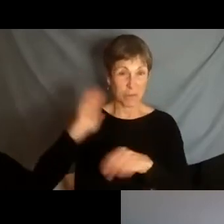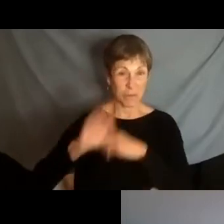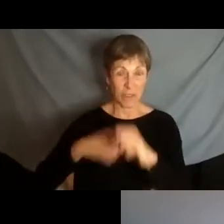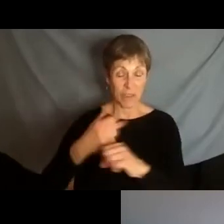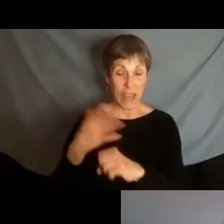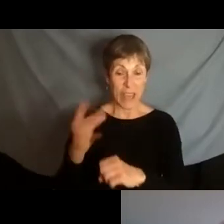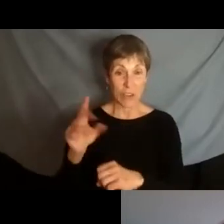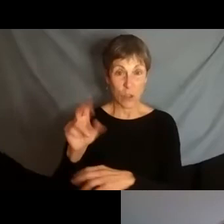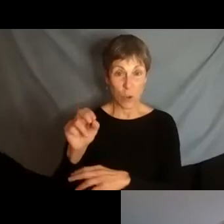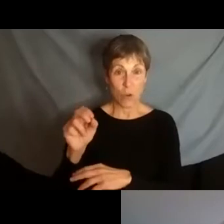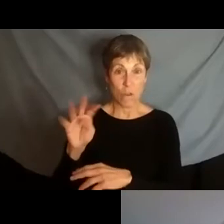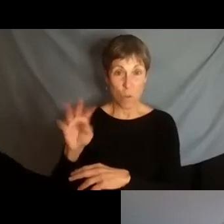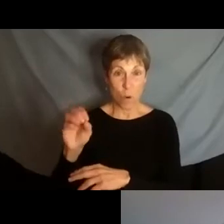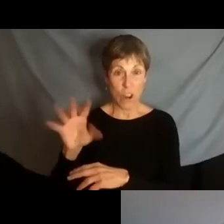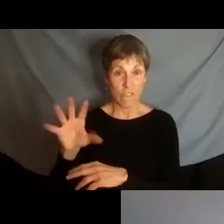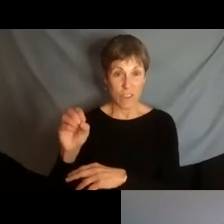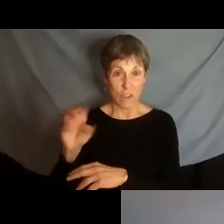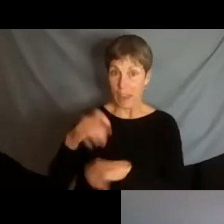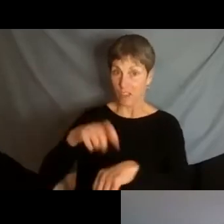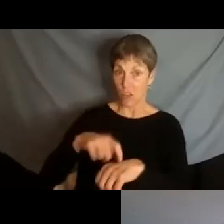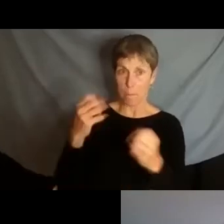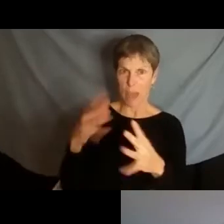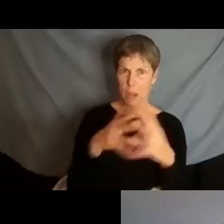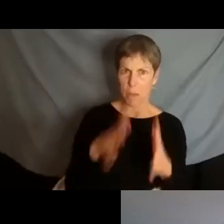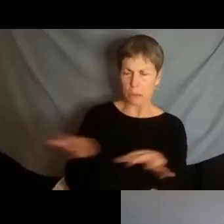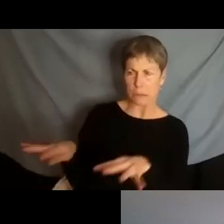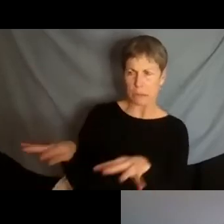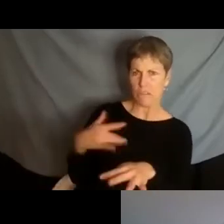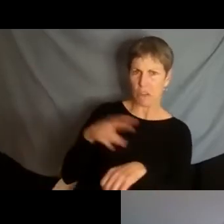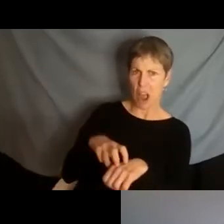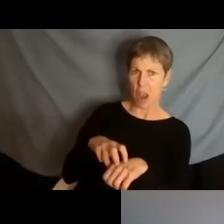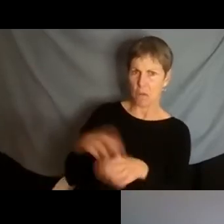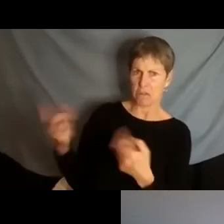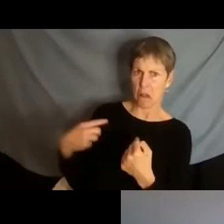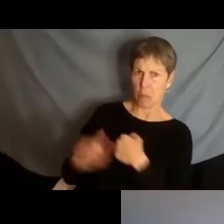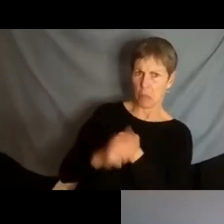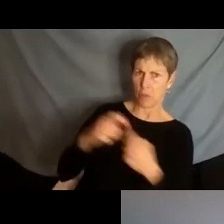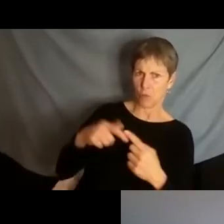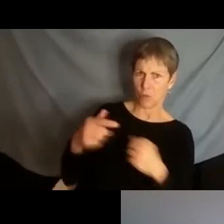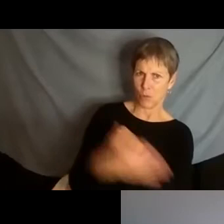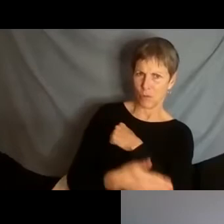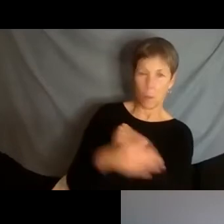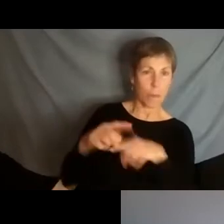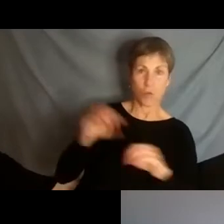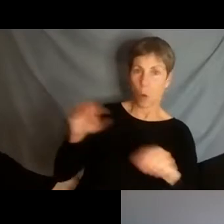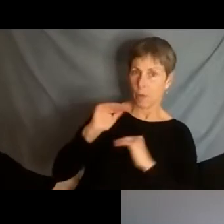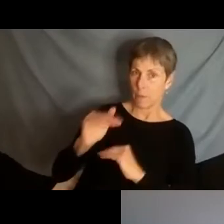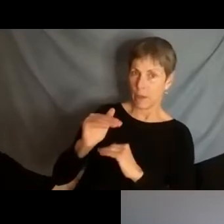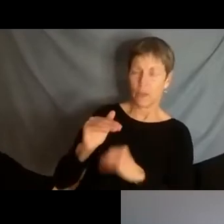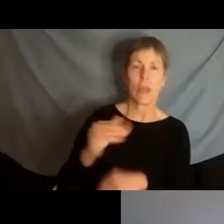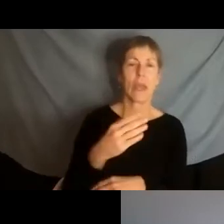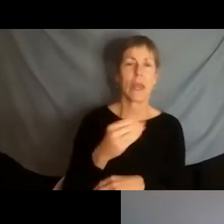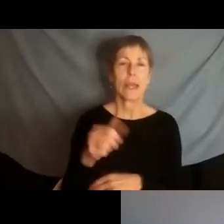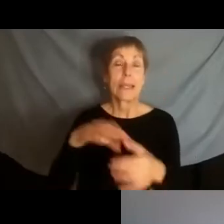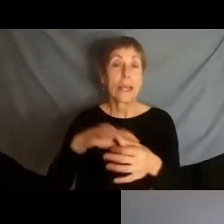los 1840s y 50s, aunque muchos tenían los americanos una actitud